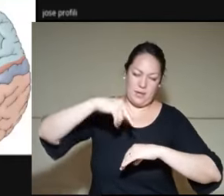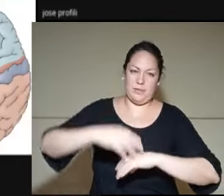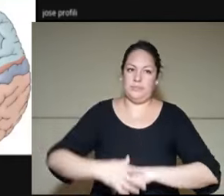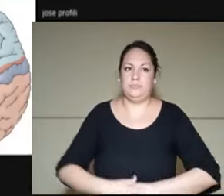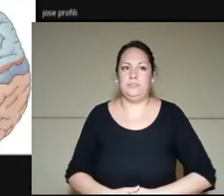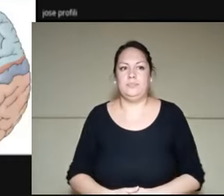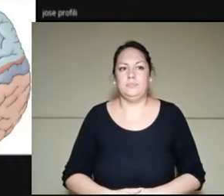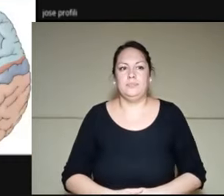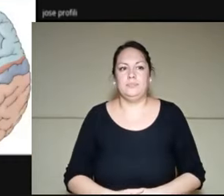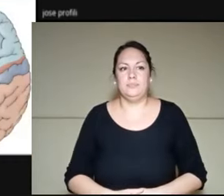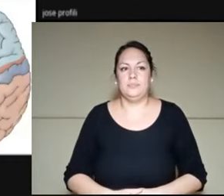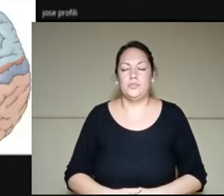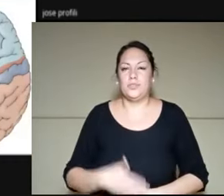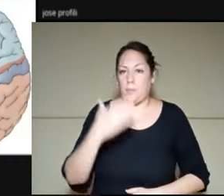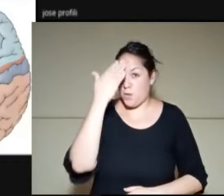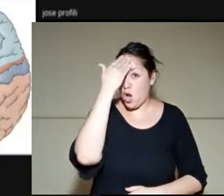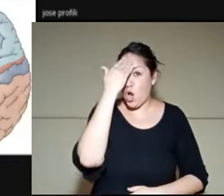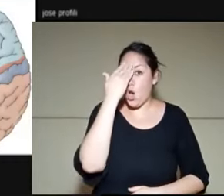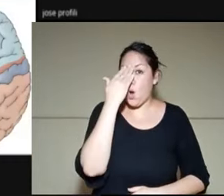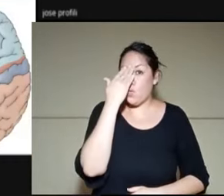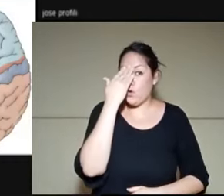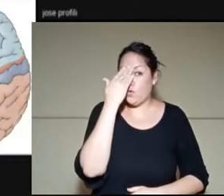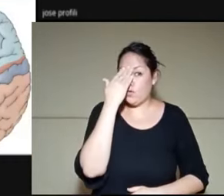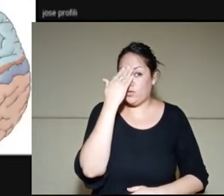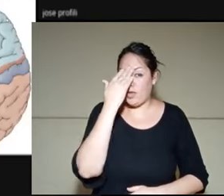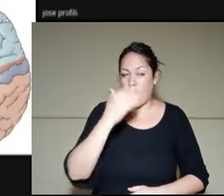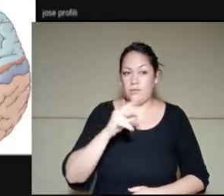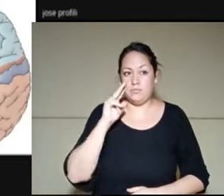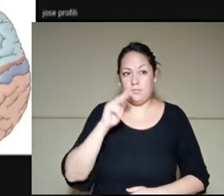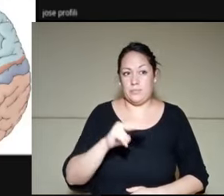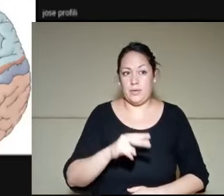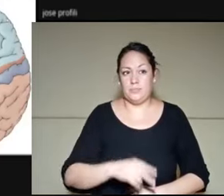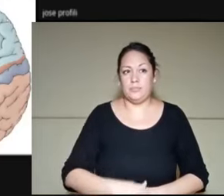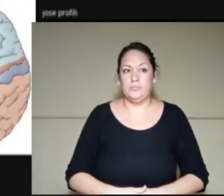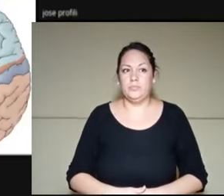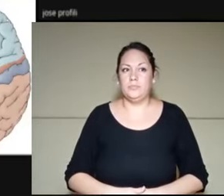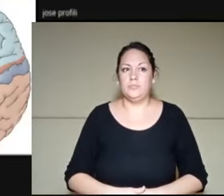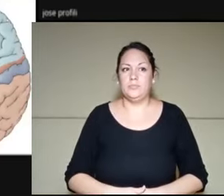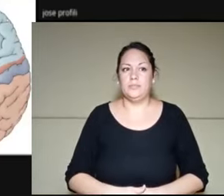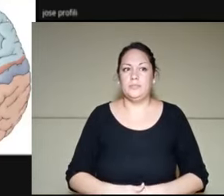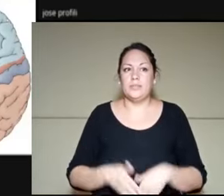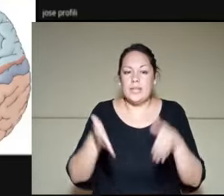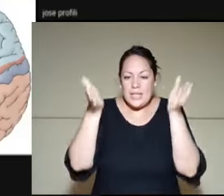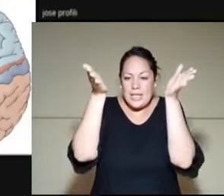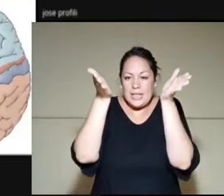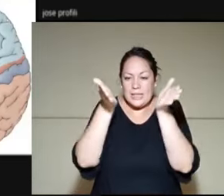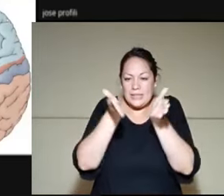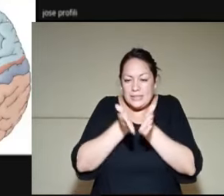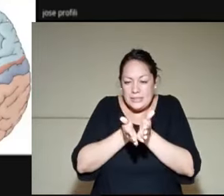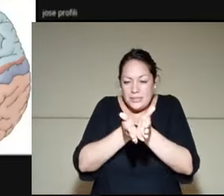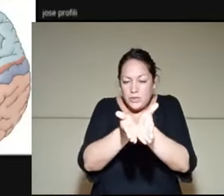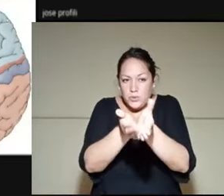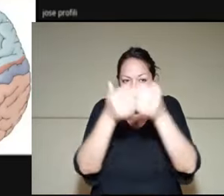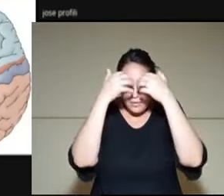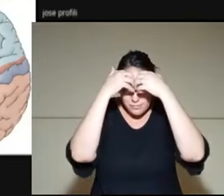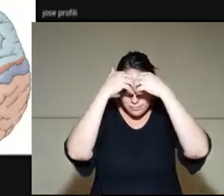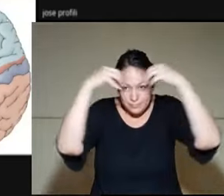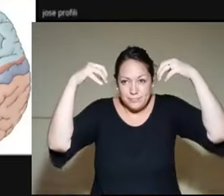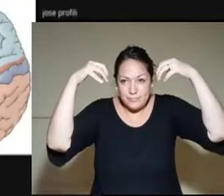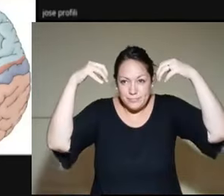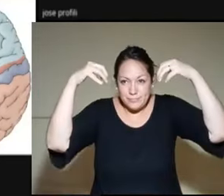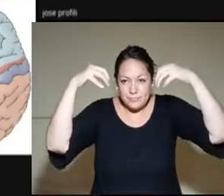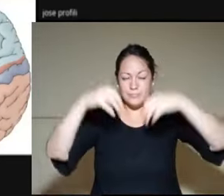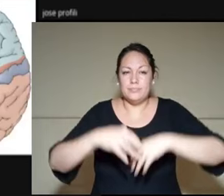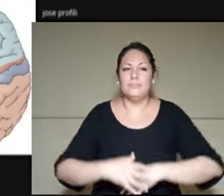arriba. ¿Y qué vemos? Vemos un lóbulo frontal, ¿no es cierto? Vemos acá una cisura de Rolando que me divide